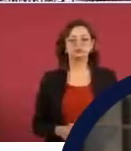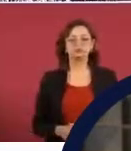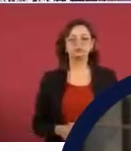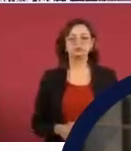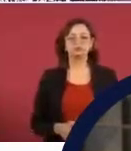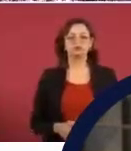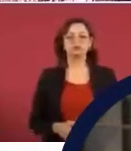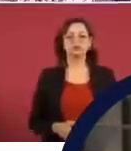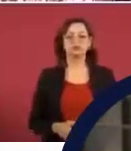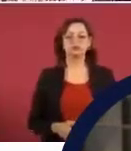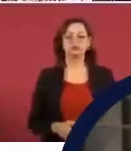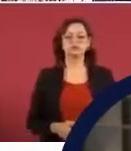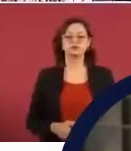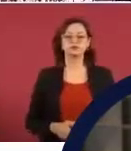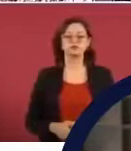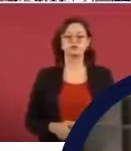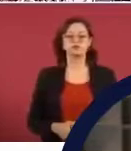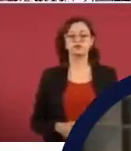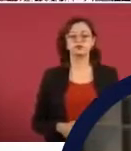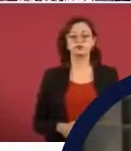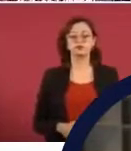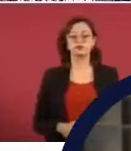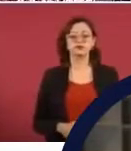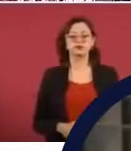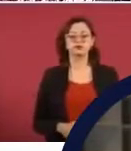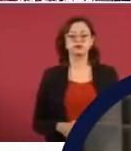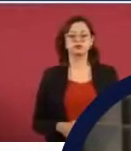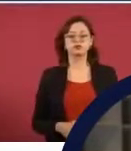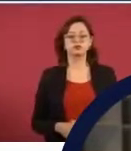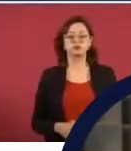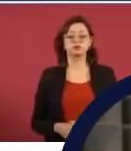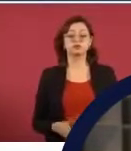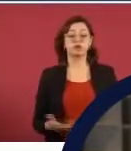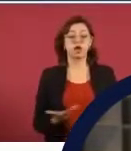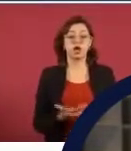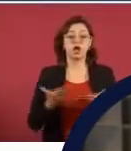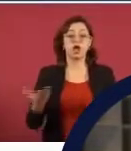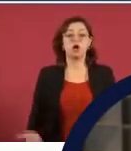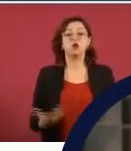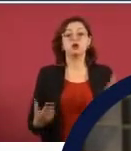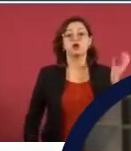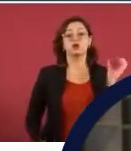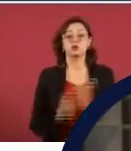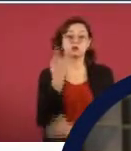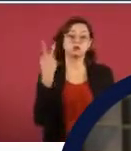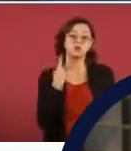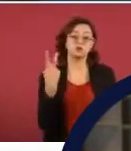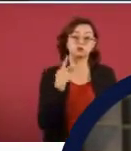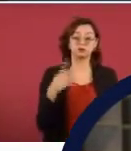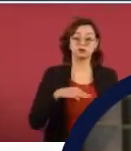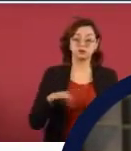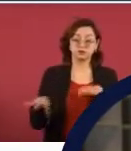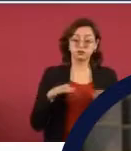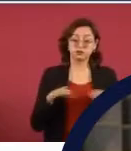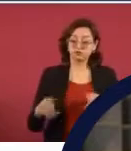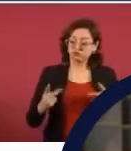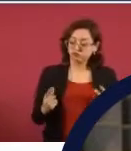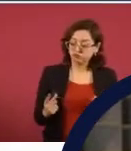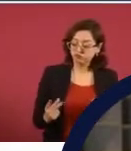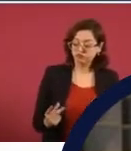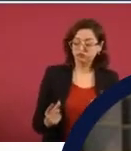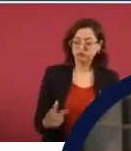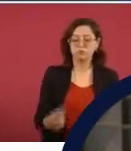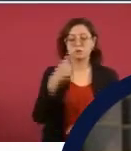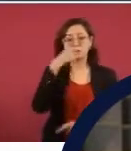petroleras, de suspender los farmouts, todos esos fueron señales en este año, por lo menos, para que los